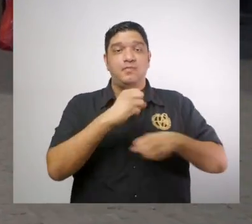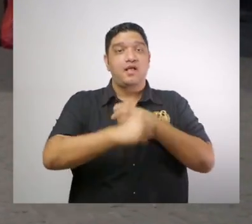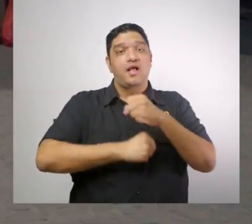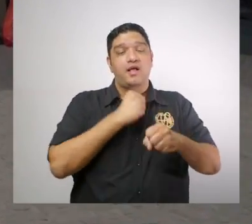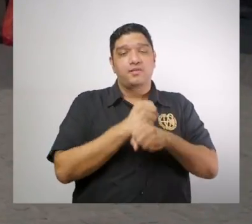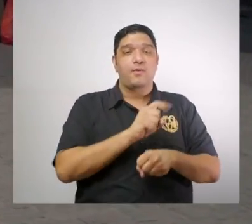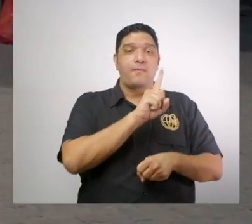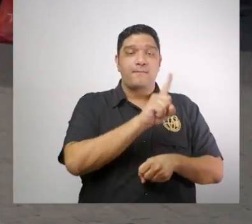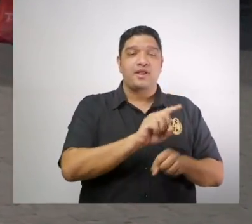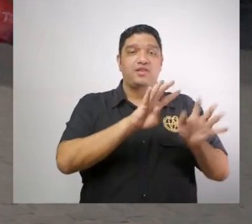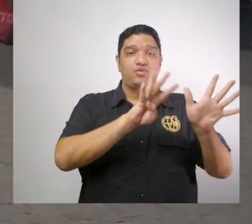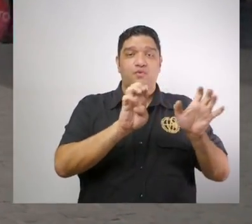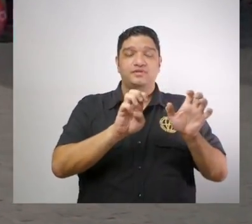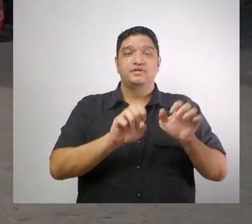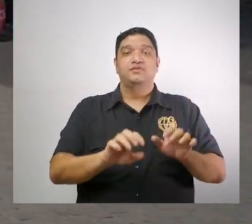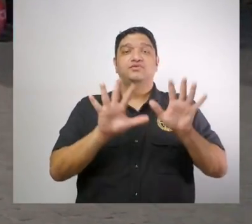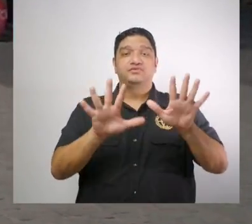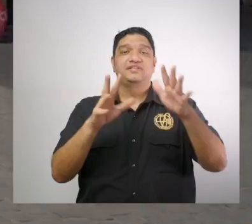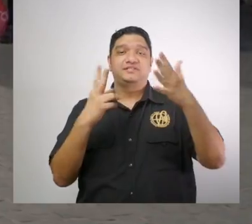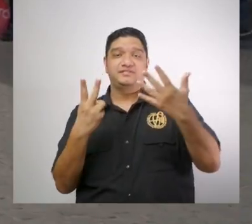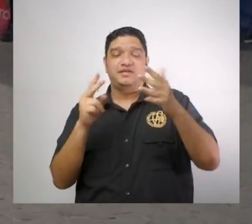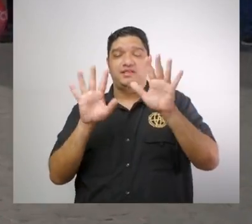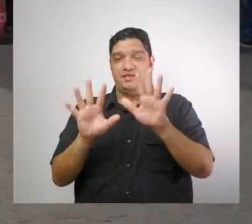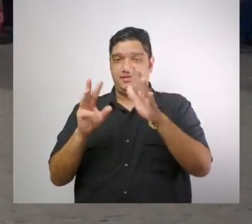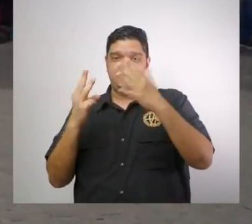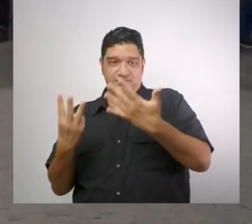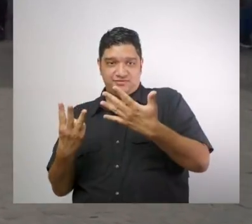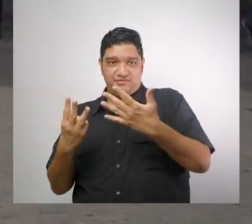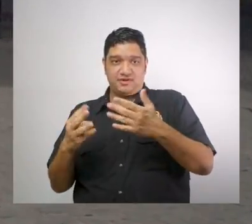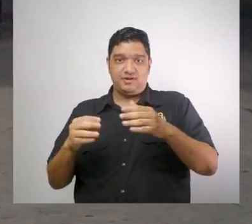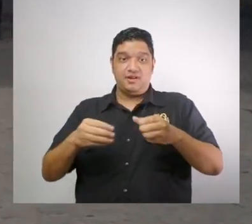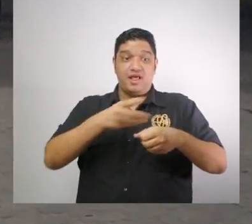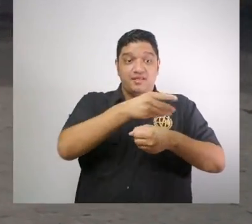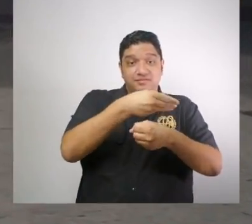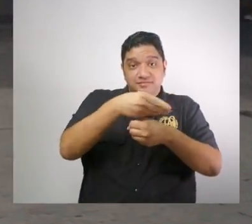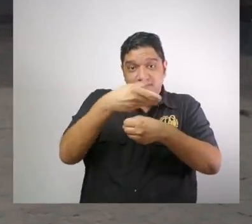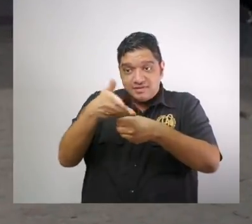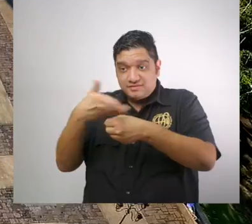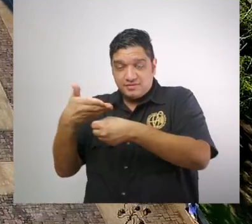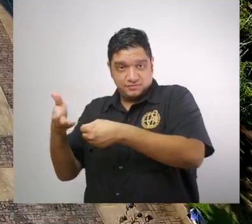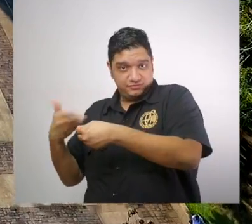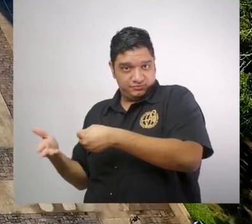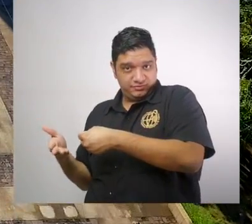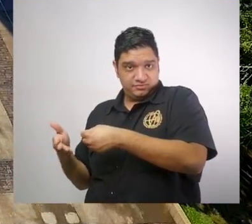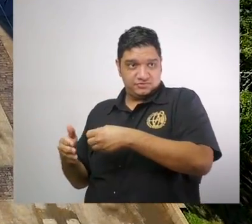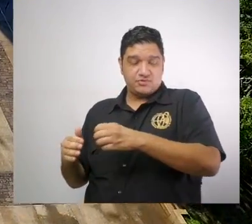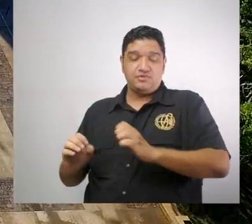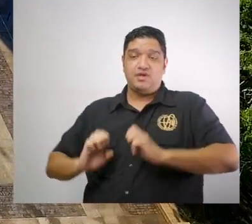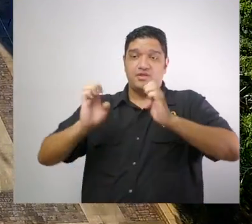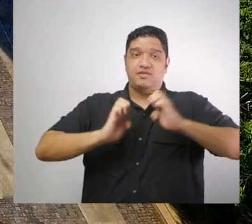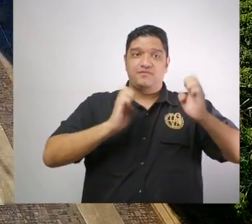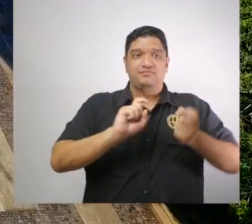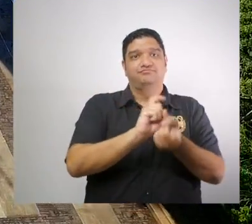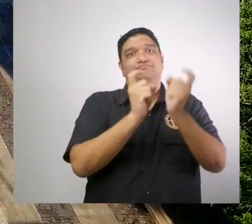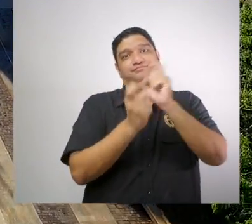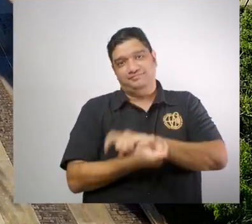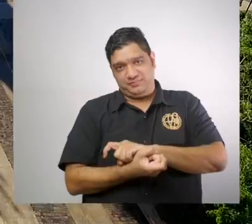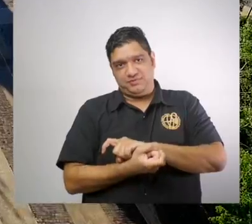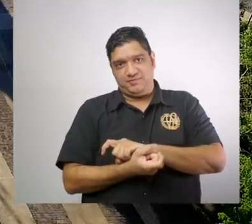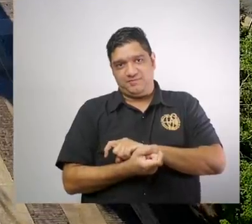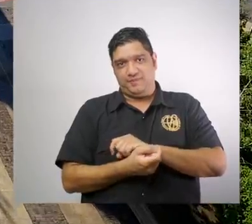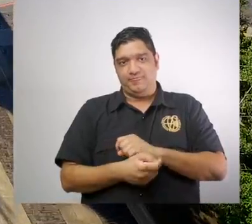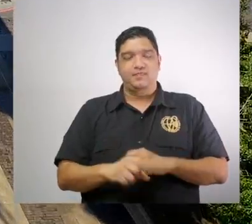y 18, la distribución de los edificios cambió. El único que permanece en su lugar es